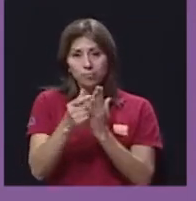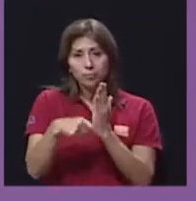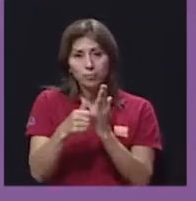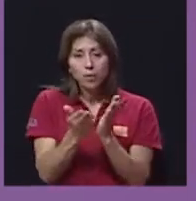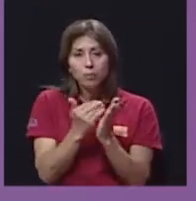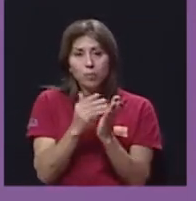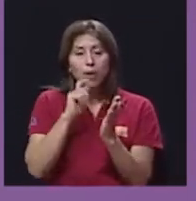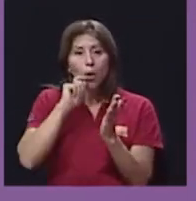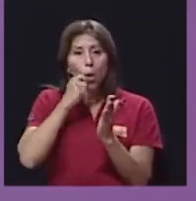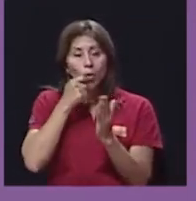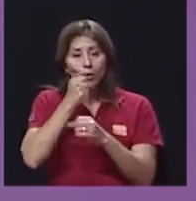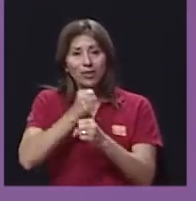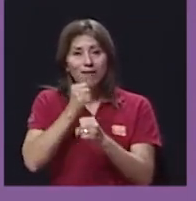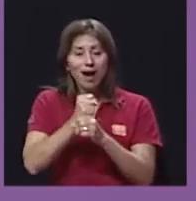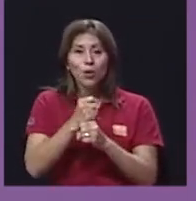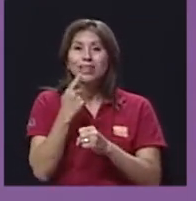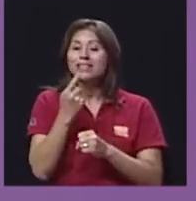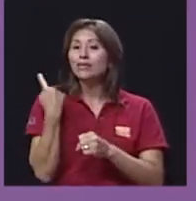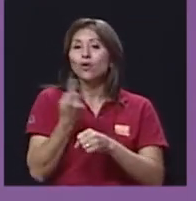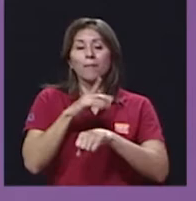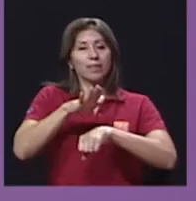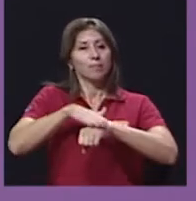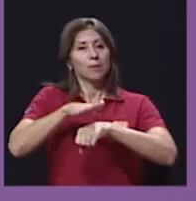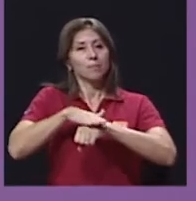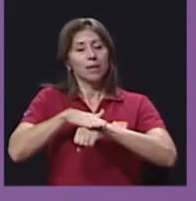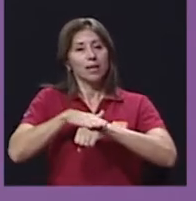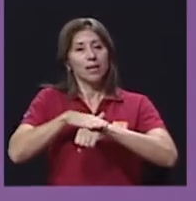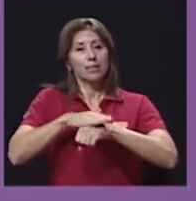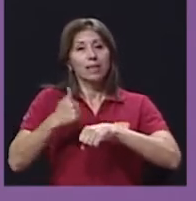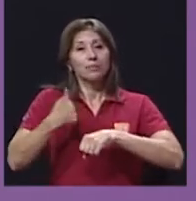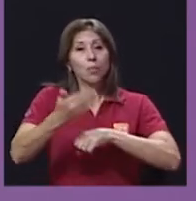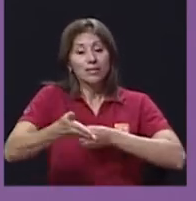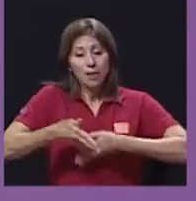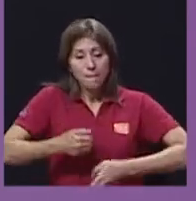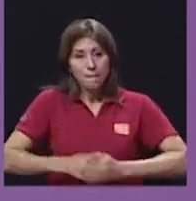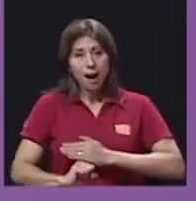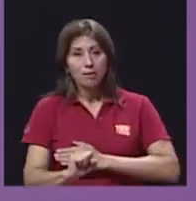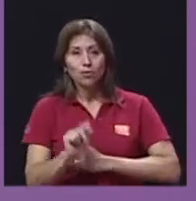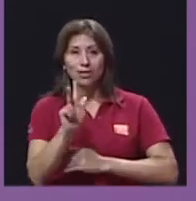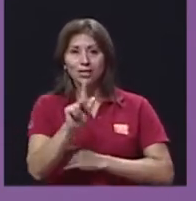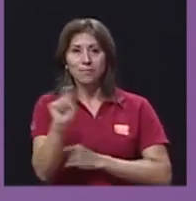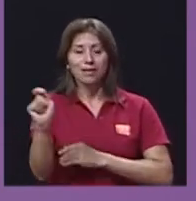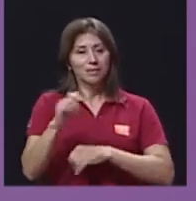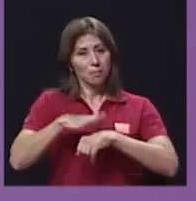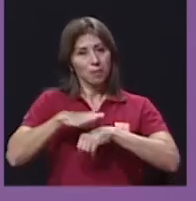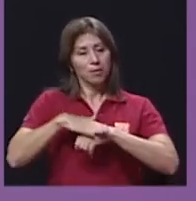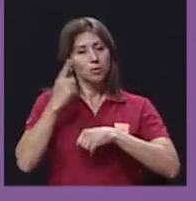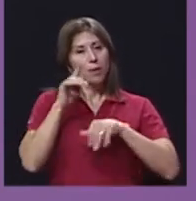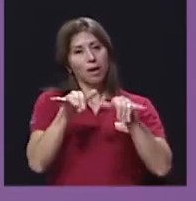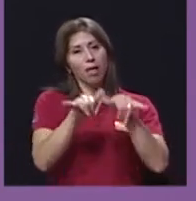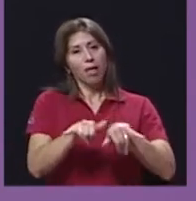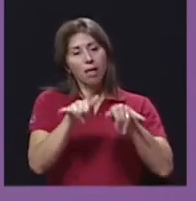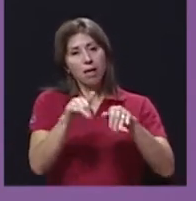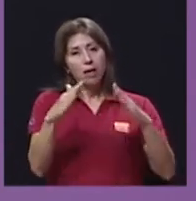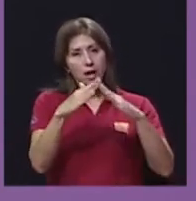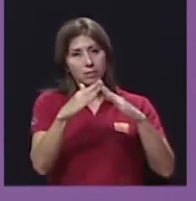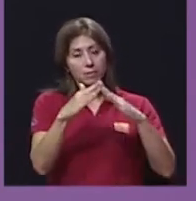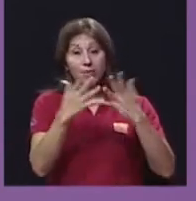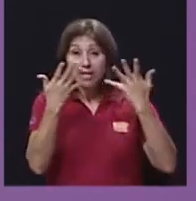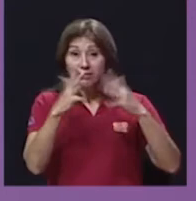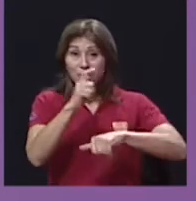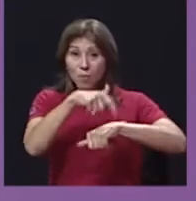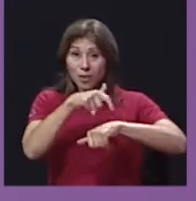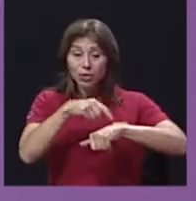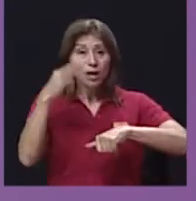licencia de maternidad después del parto entonces cuando en la mujer se